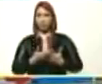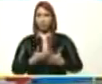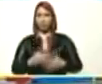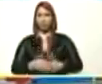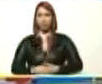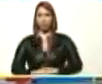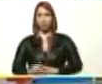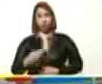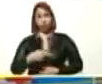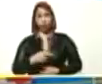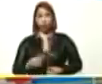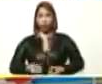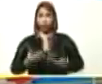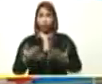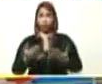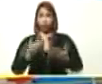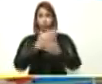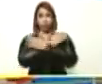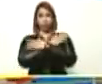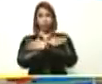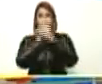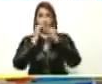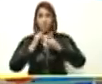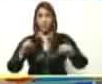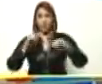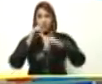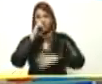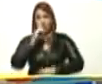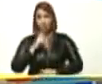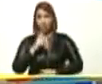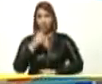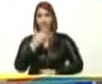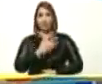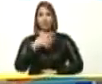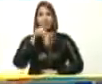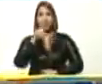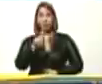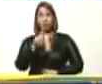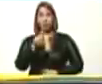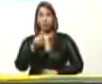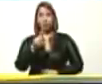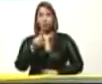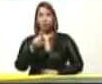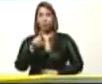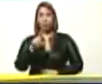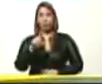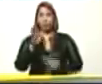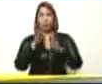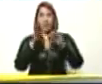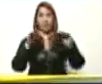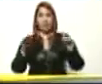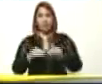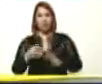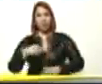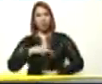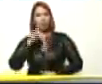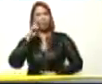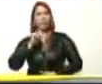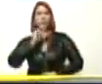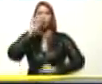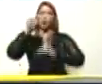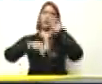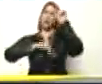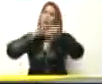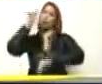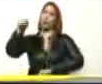Nos estamos dando el feliz año el 31 de enero, el 31 de diciembre, estamos viendo los cohetones del